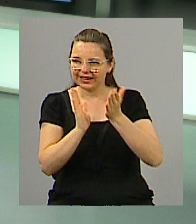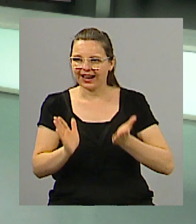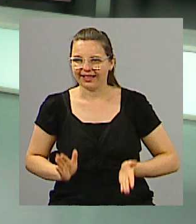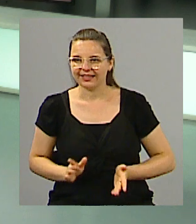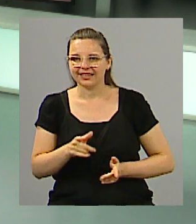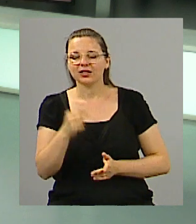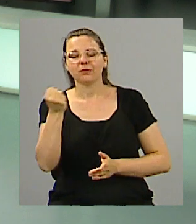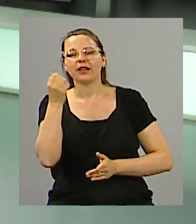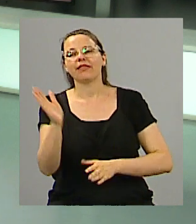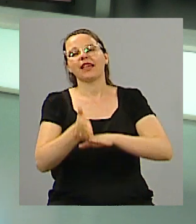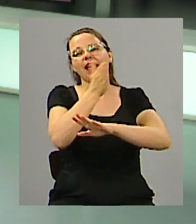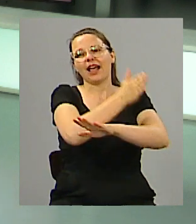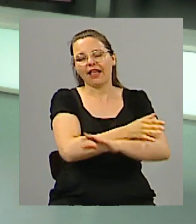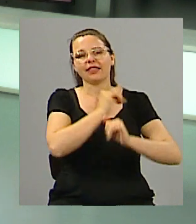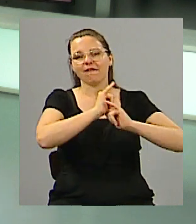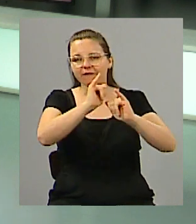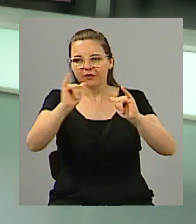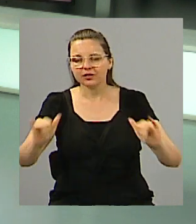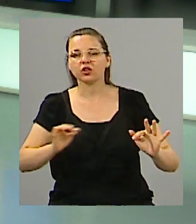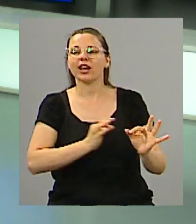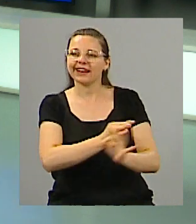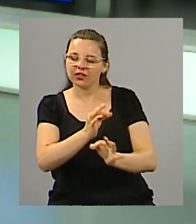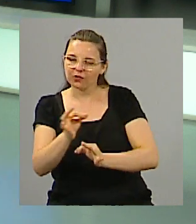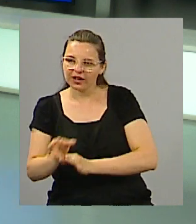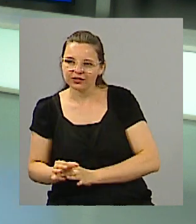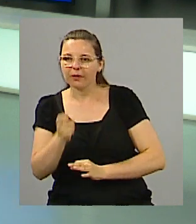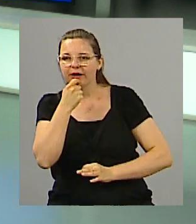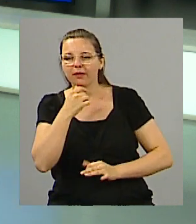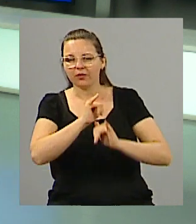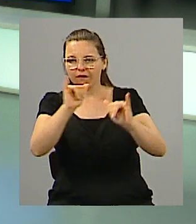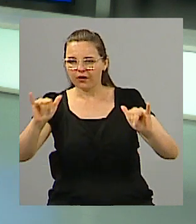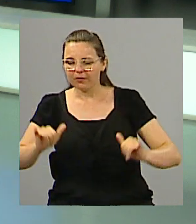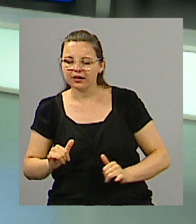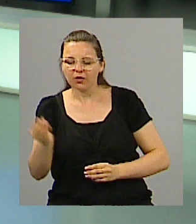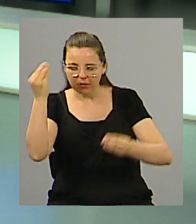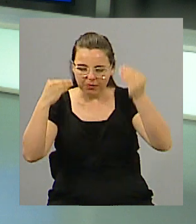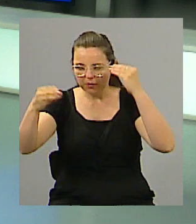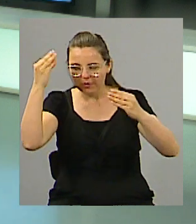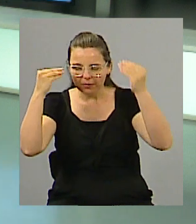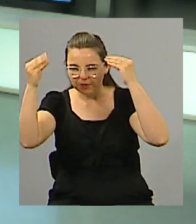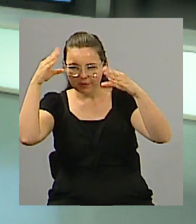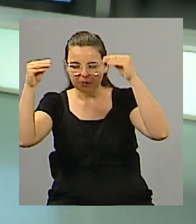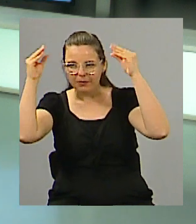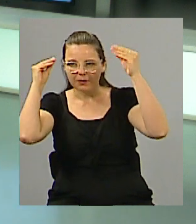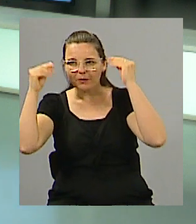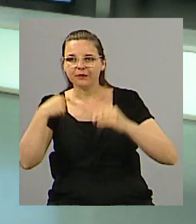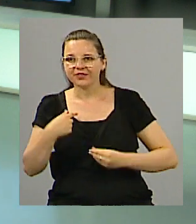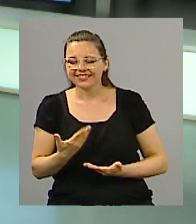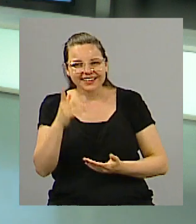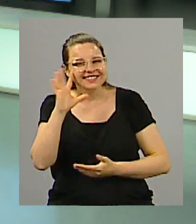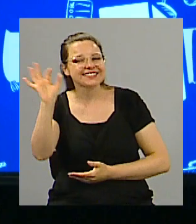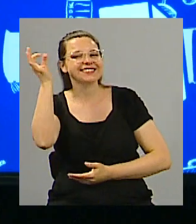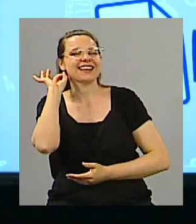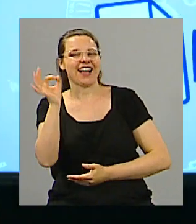educación. Uh-huh. Mientras la persona más información tenga, más va a saber cuidarse, más preparada va a estar para poder afrontar